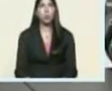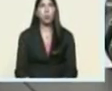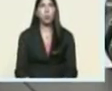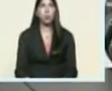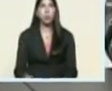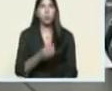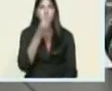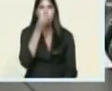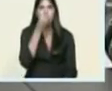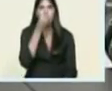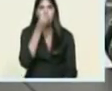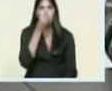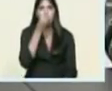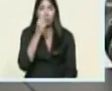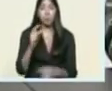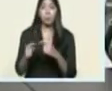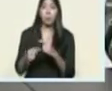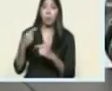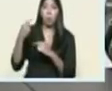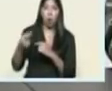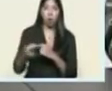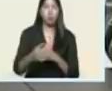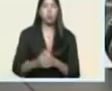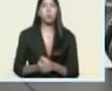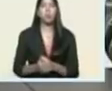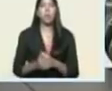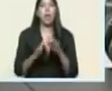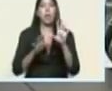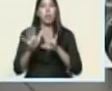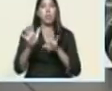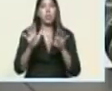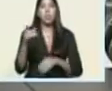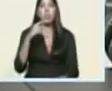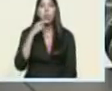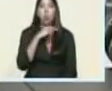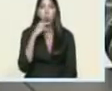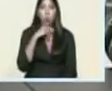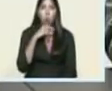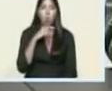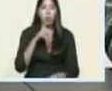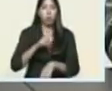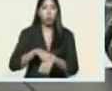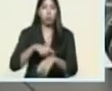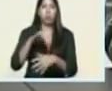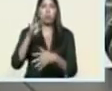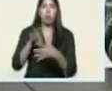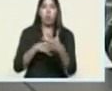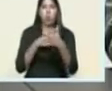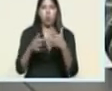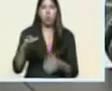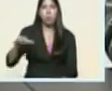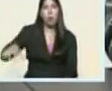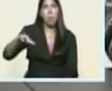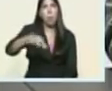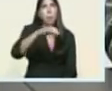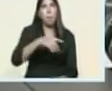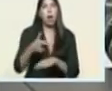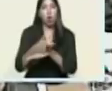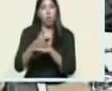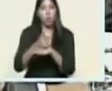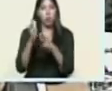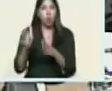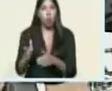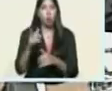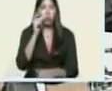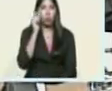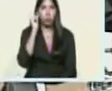Luego se fijó el cronograma electoral del 15 de octubre para las elecciones de renovación de gobernadores y gobernadoras del